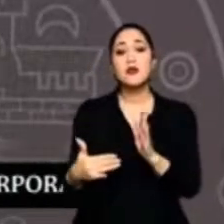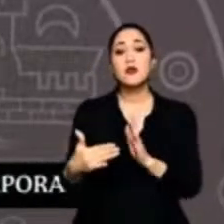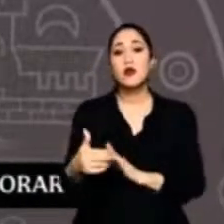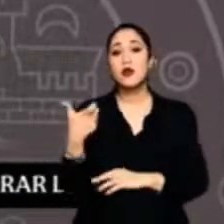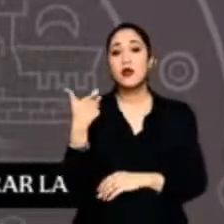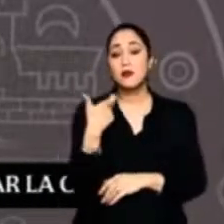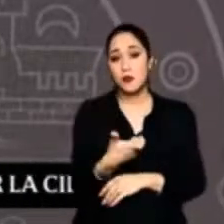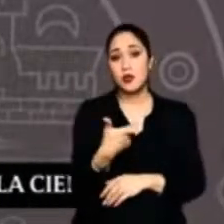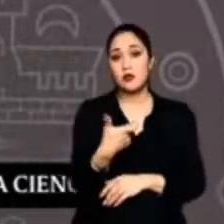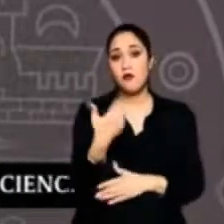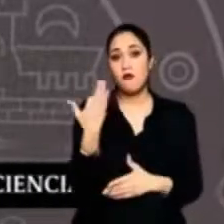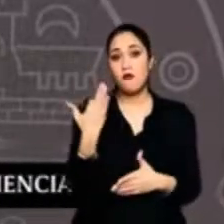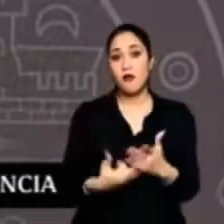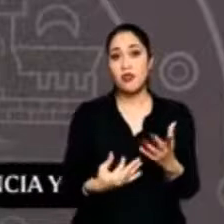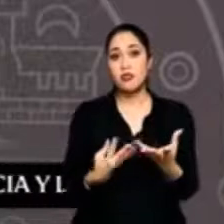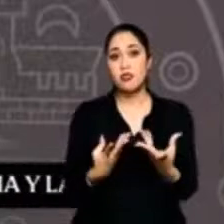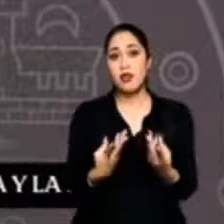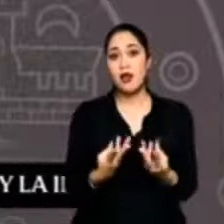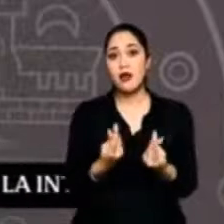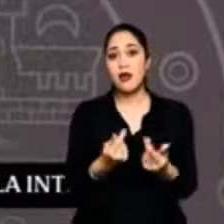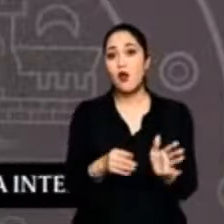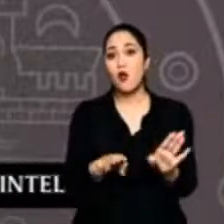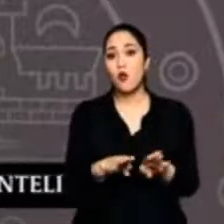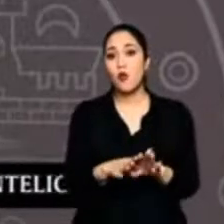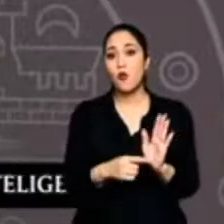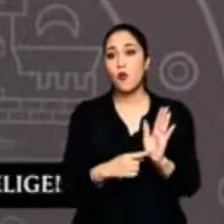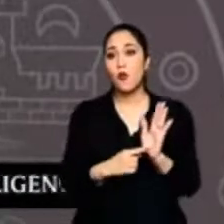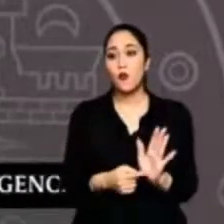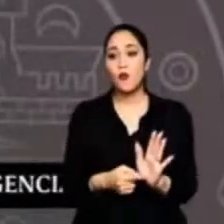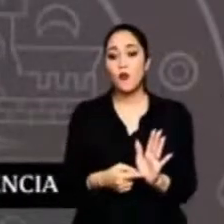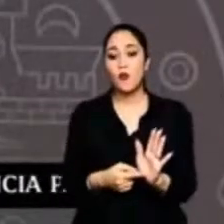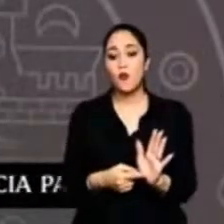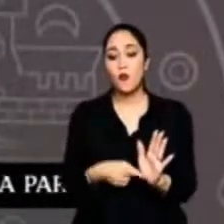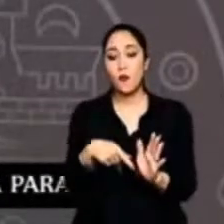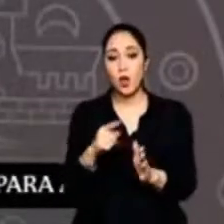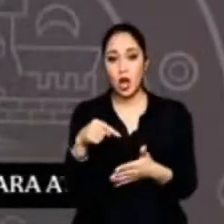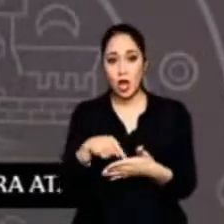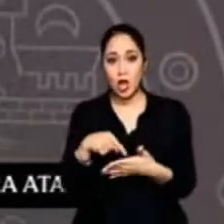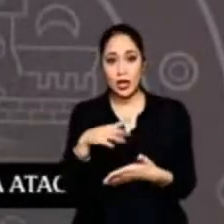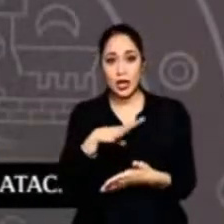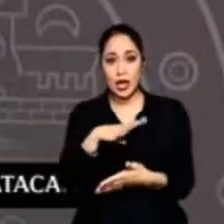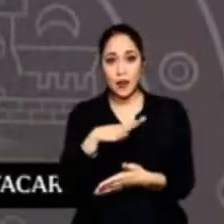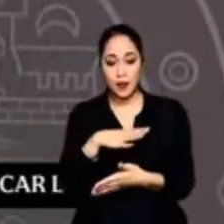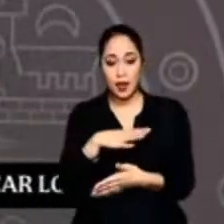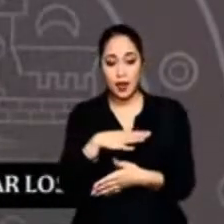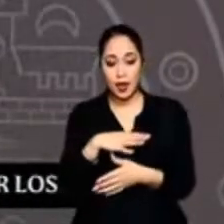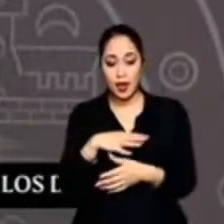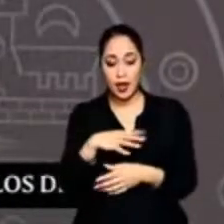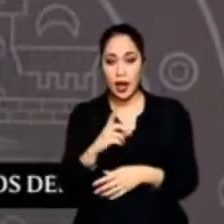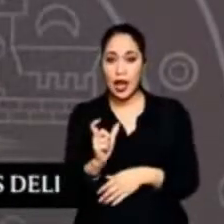Pero tenemos aquí lo que se llama accesorios de